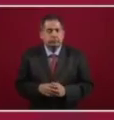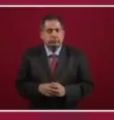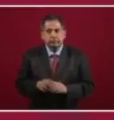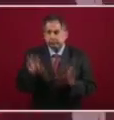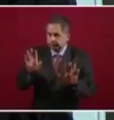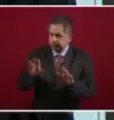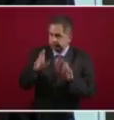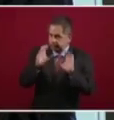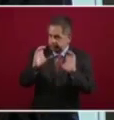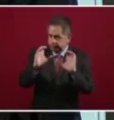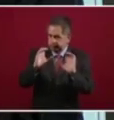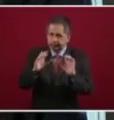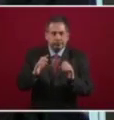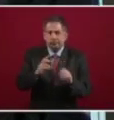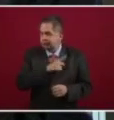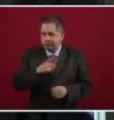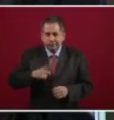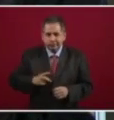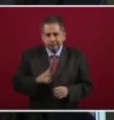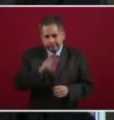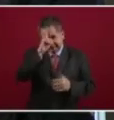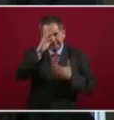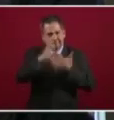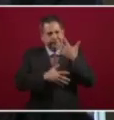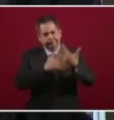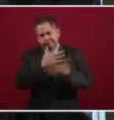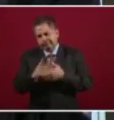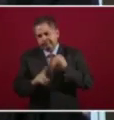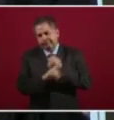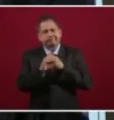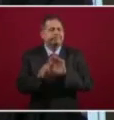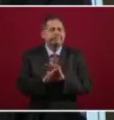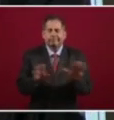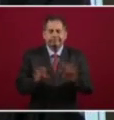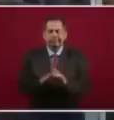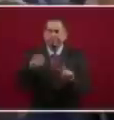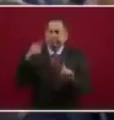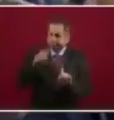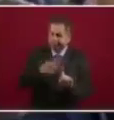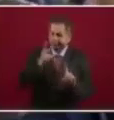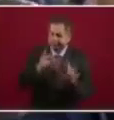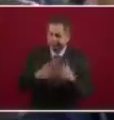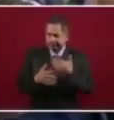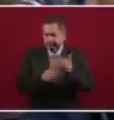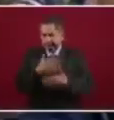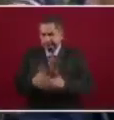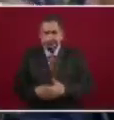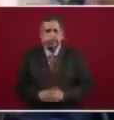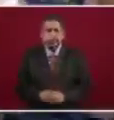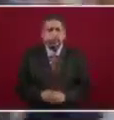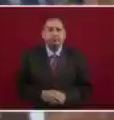evitar es la violencia. Y ese es nuestro propósito. Pero